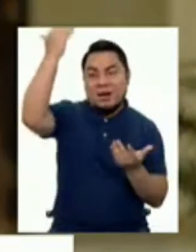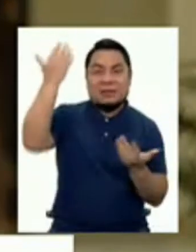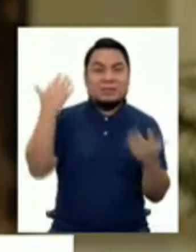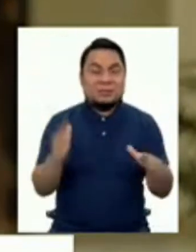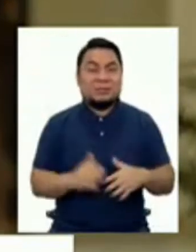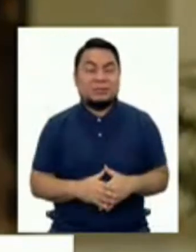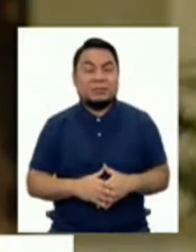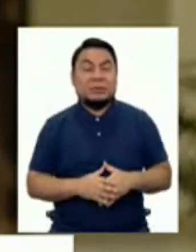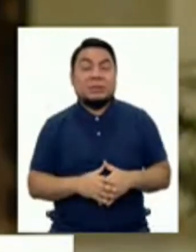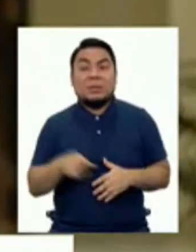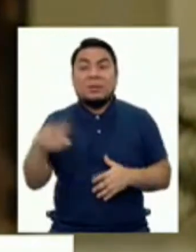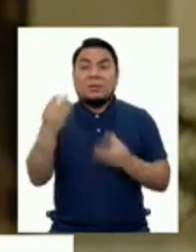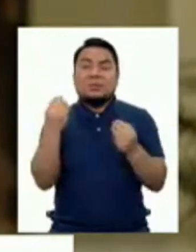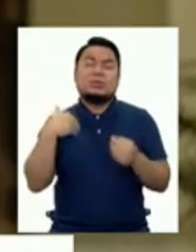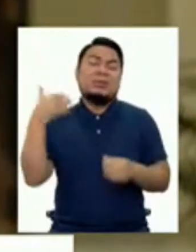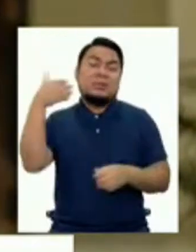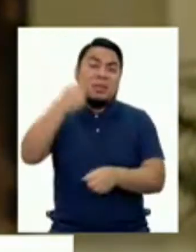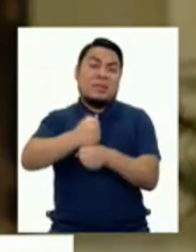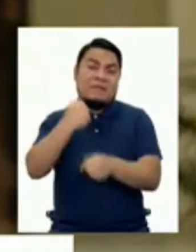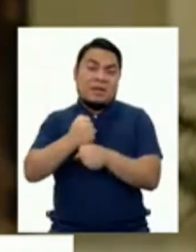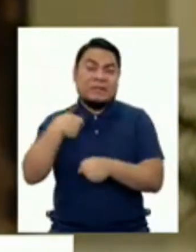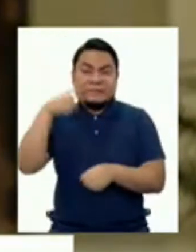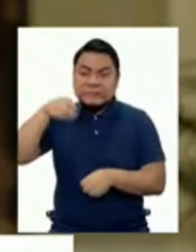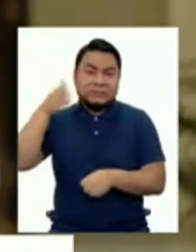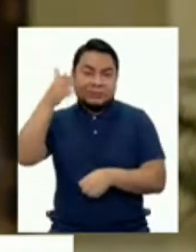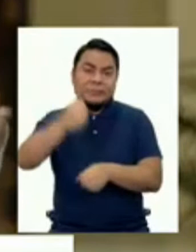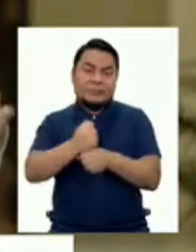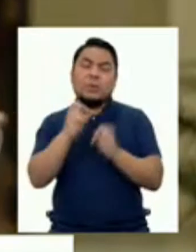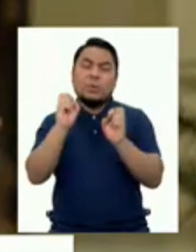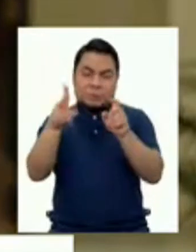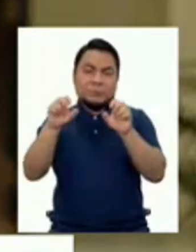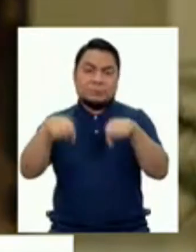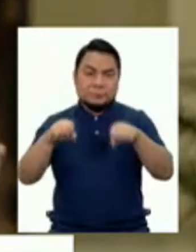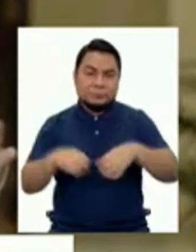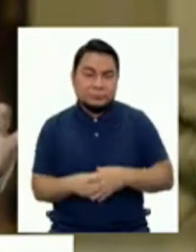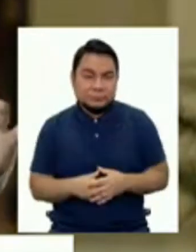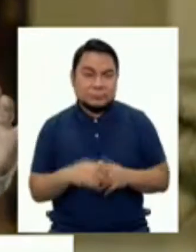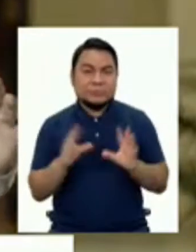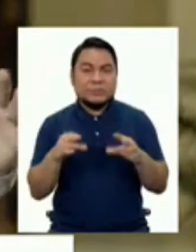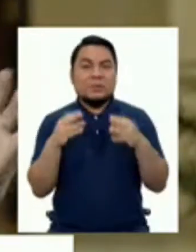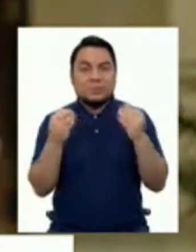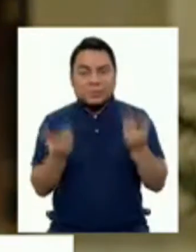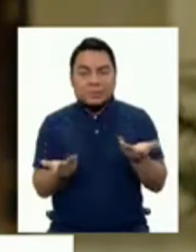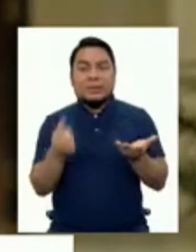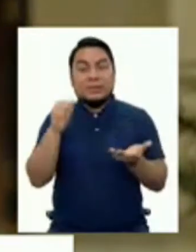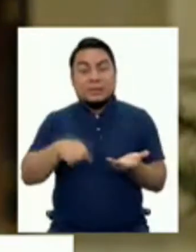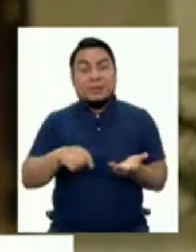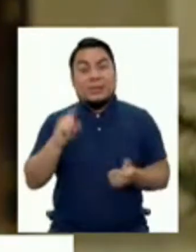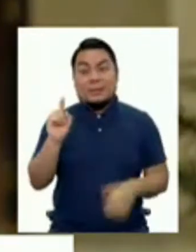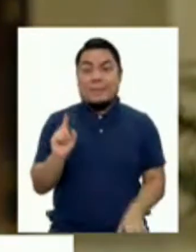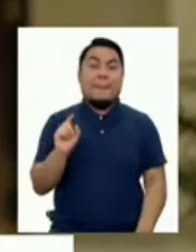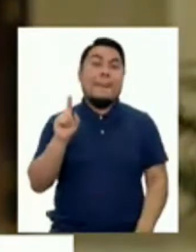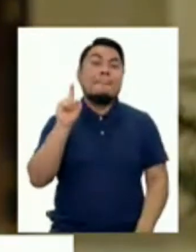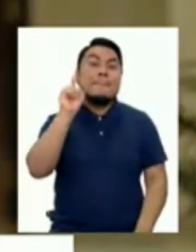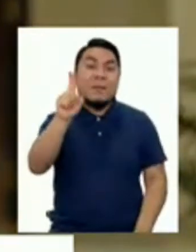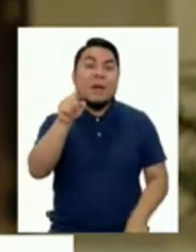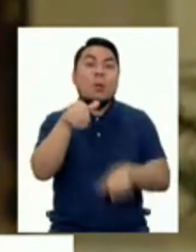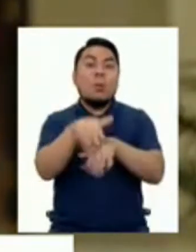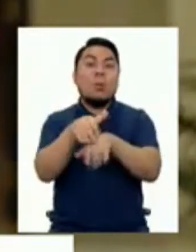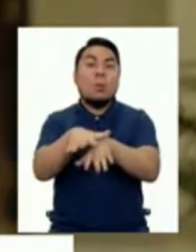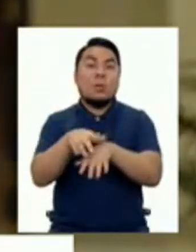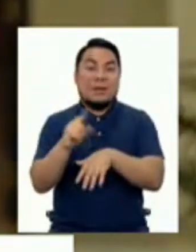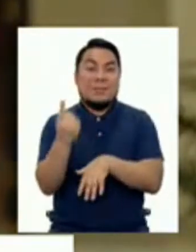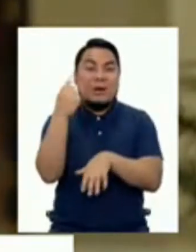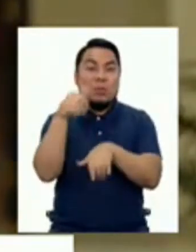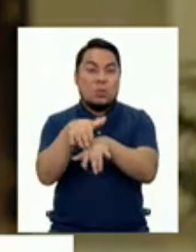muchos ya tienen que salir a trabajar, porque es coincidente el 1 de julio,